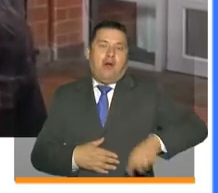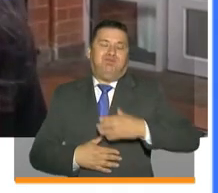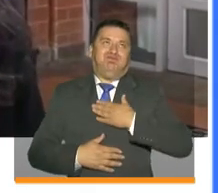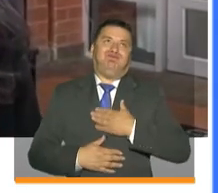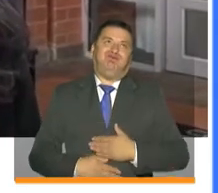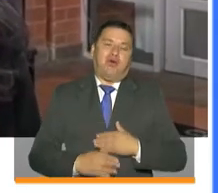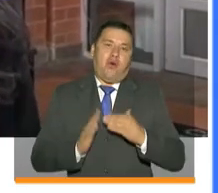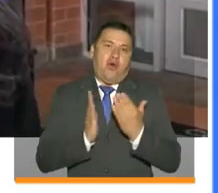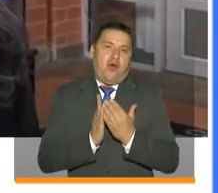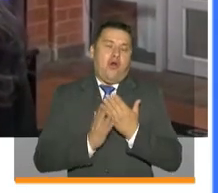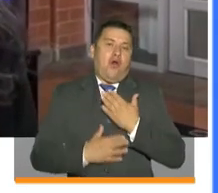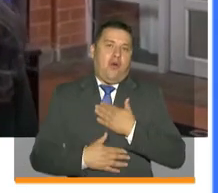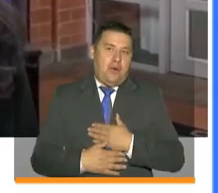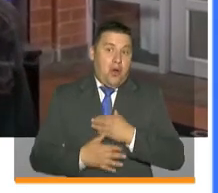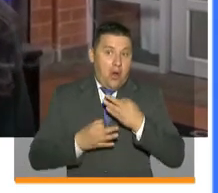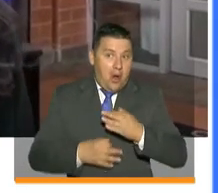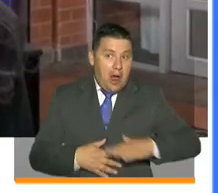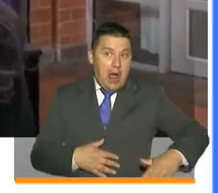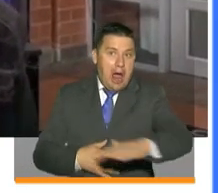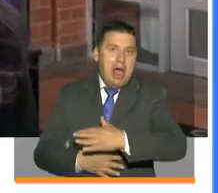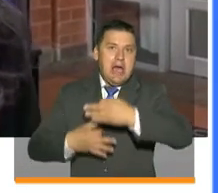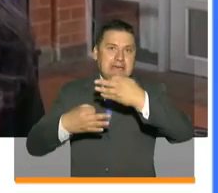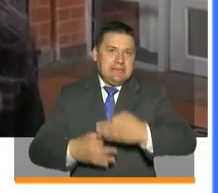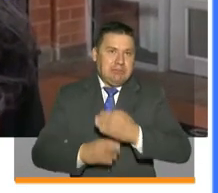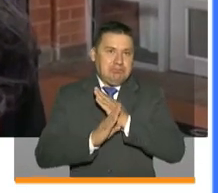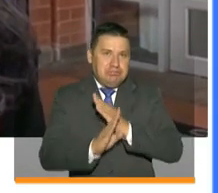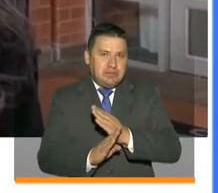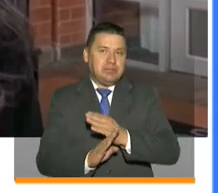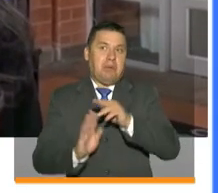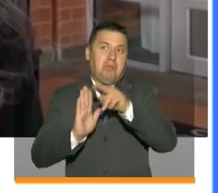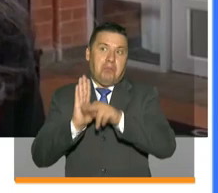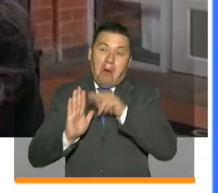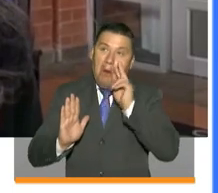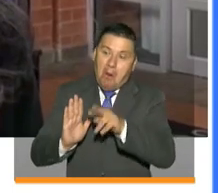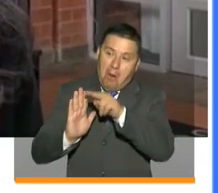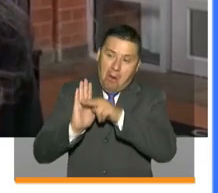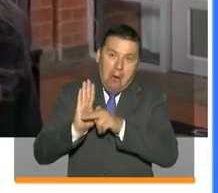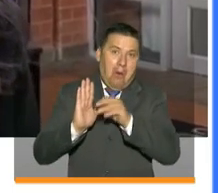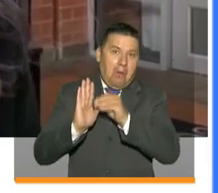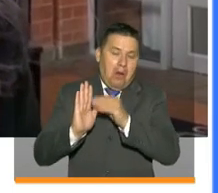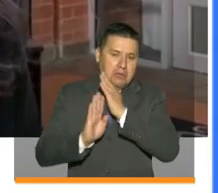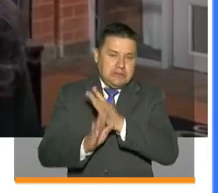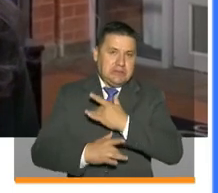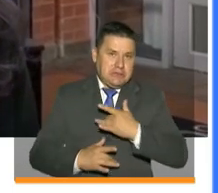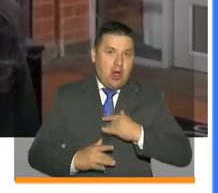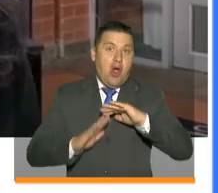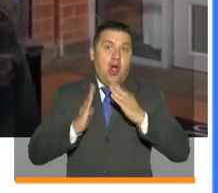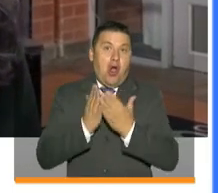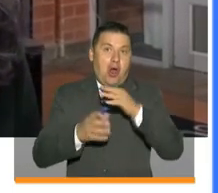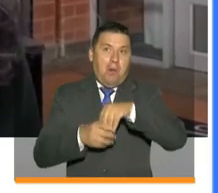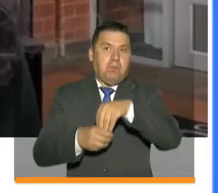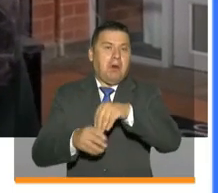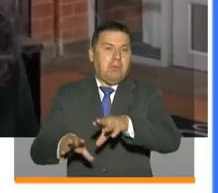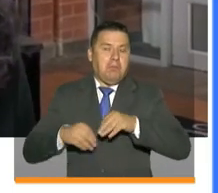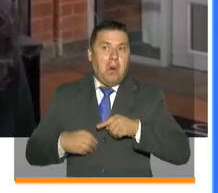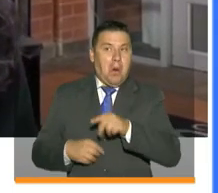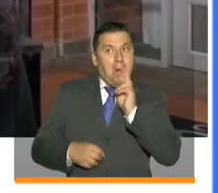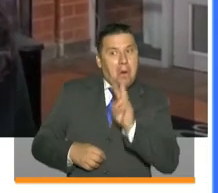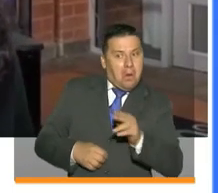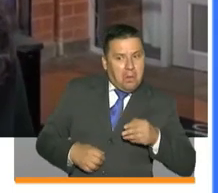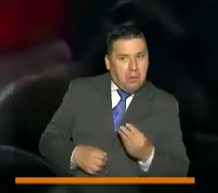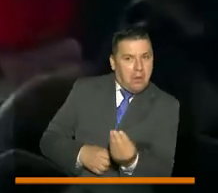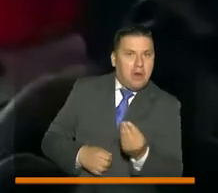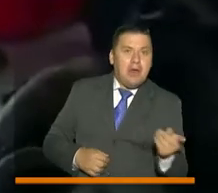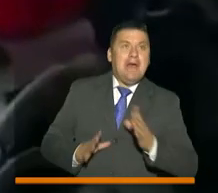seguros de que van a estar en un ambiente seguro, felices con todas las medidas de protocolo que el colegio ha implementado, sabemos que van a estar felices